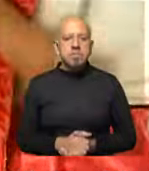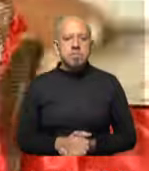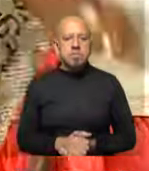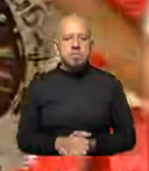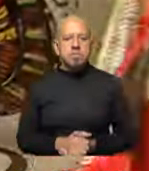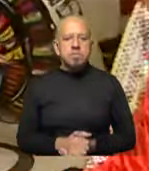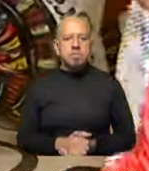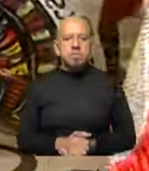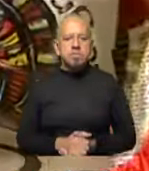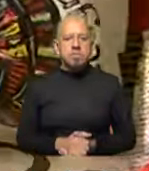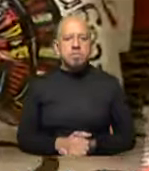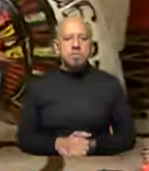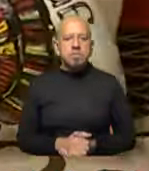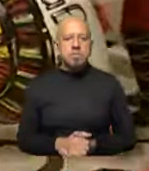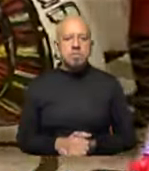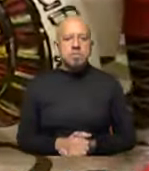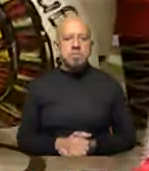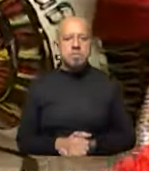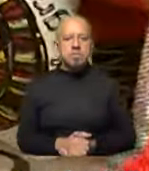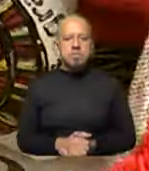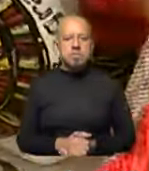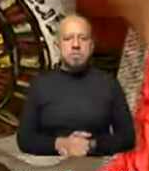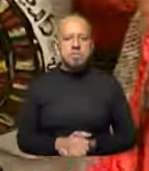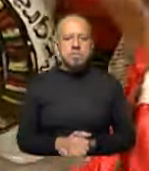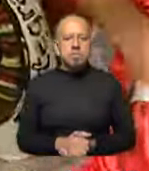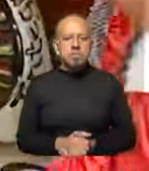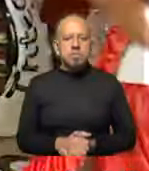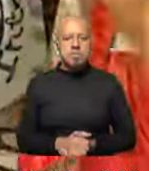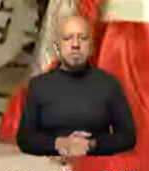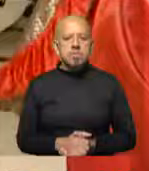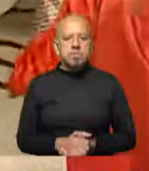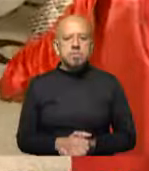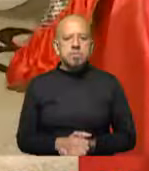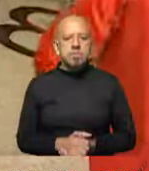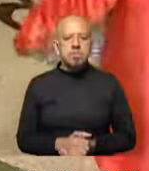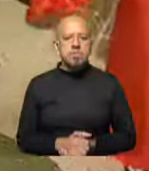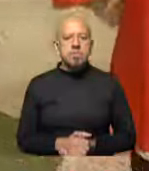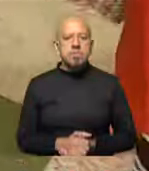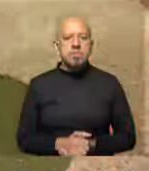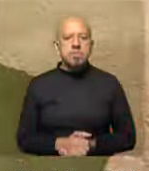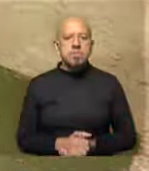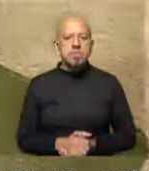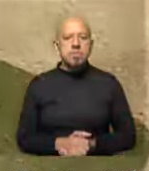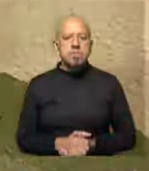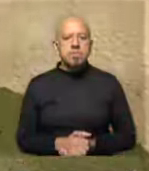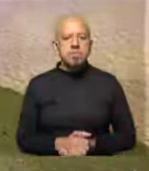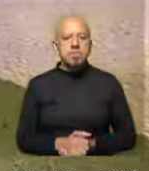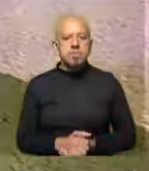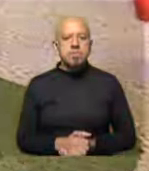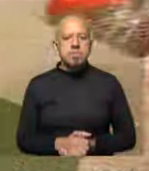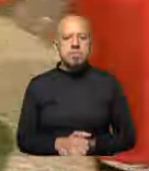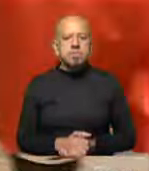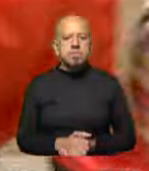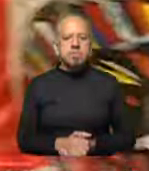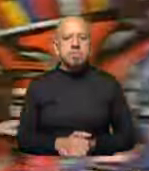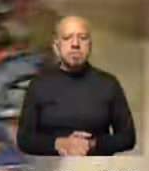está con con la cuerda de tambores La comparsa integración que viene avanzando ahí vemos a ritmo de